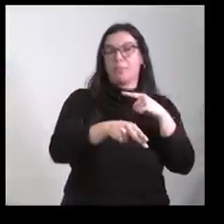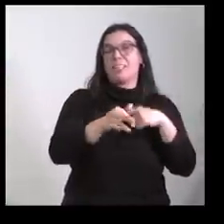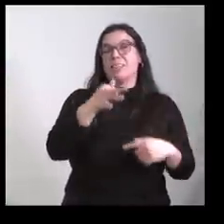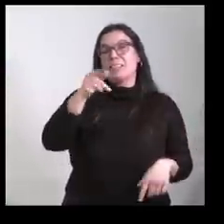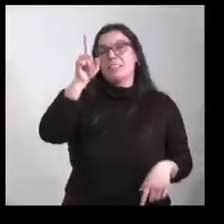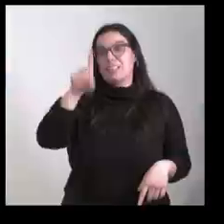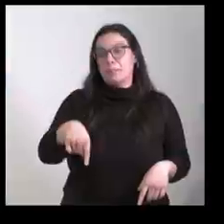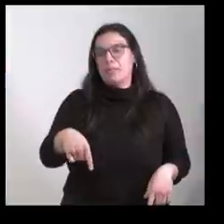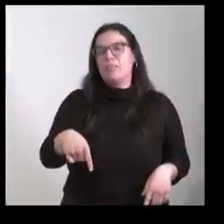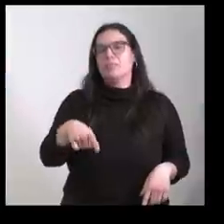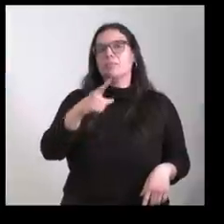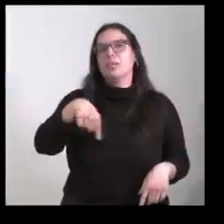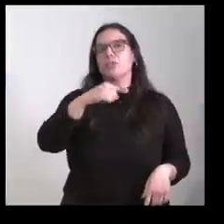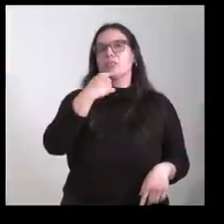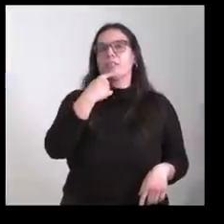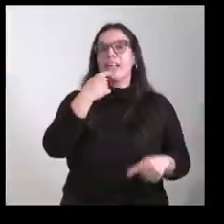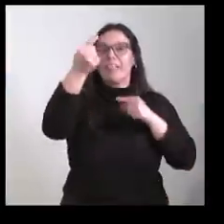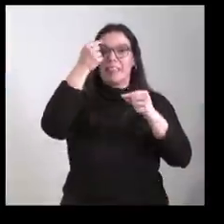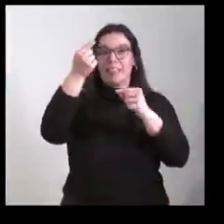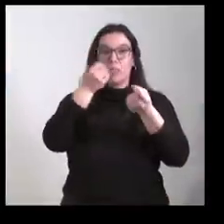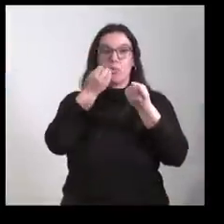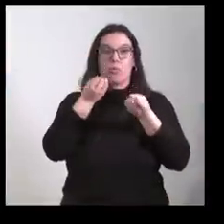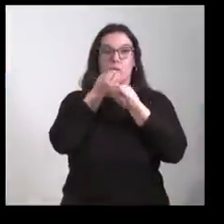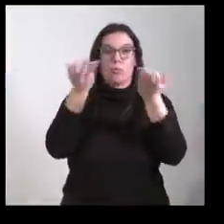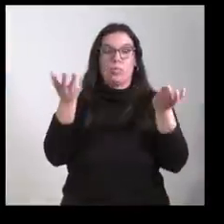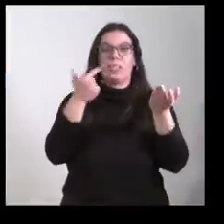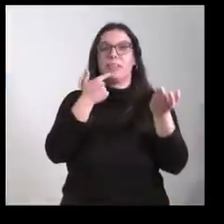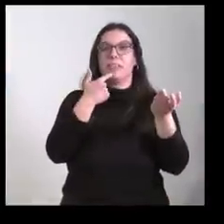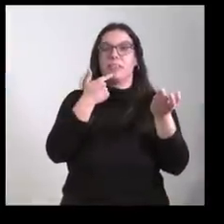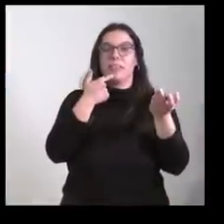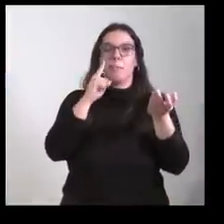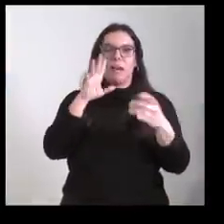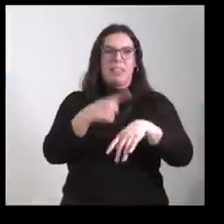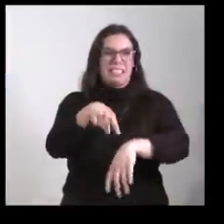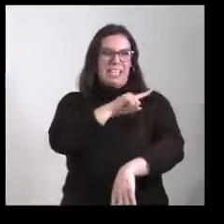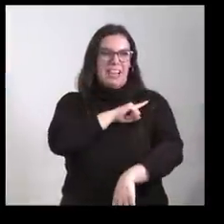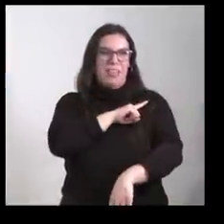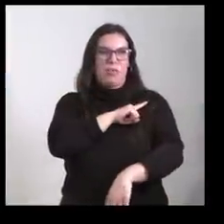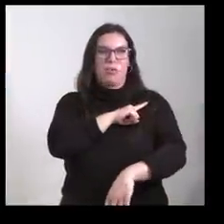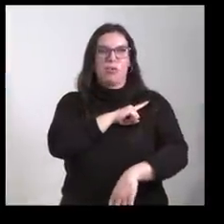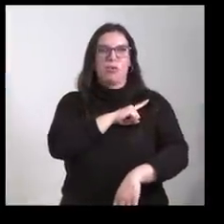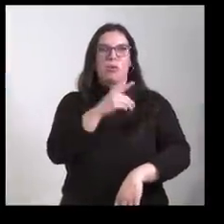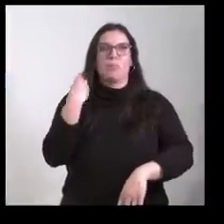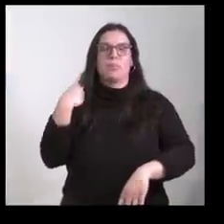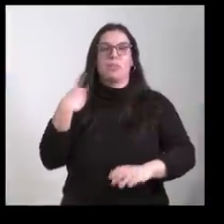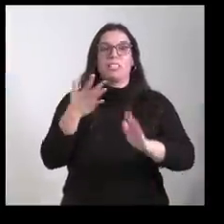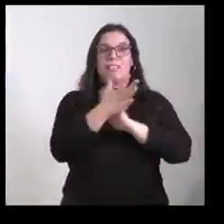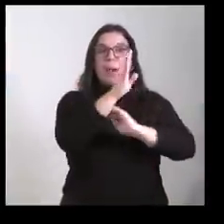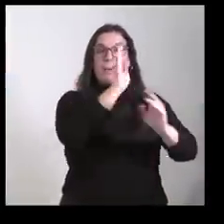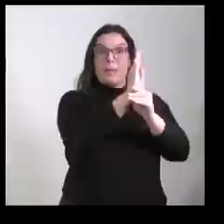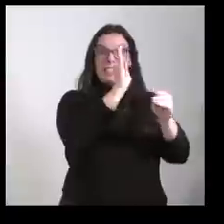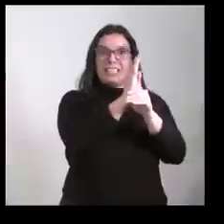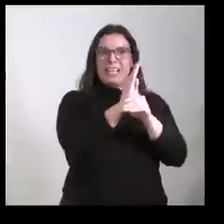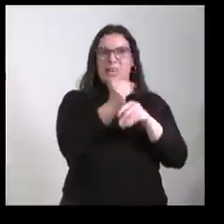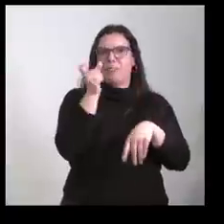vienen a cuestionar la dicen que les parece exagerado de la cifra que se da de lo que se pondría de Costa de mantenimiento de